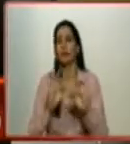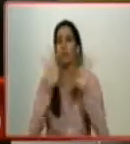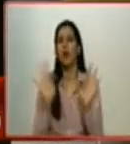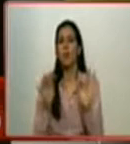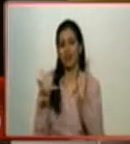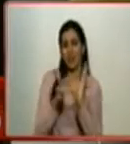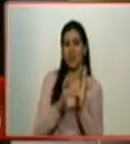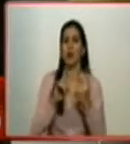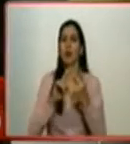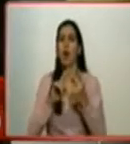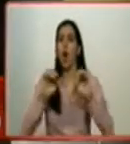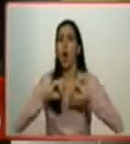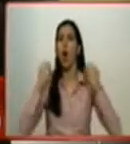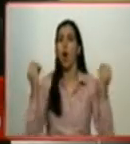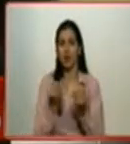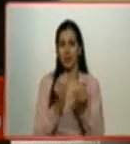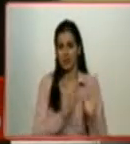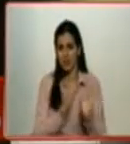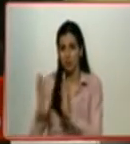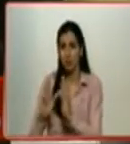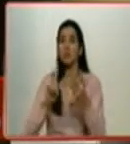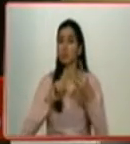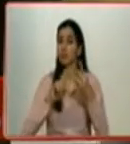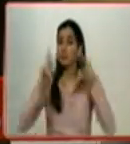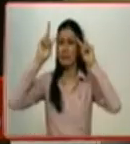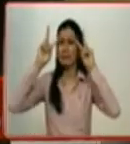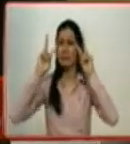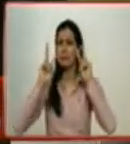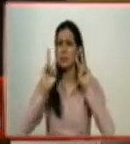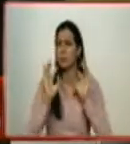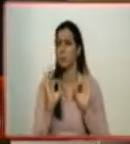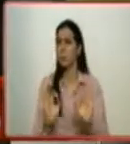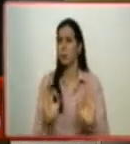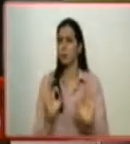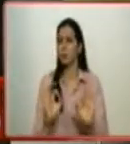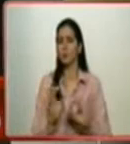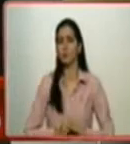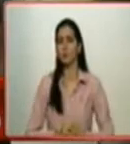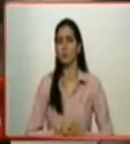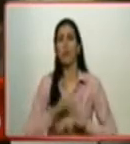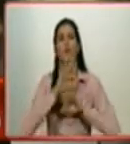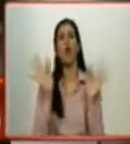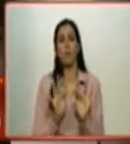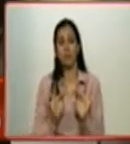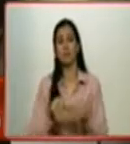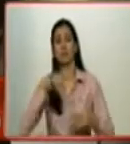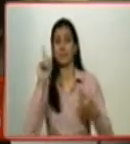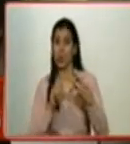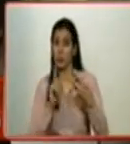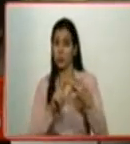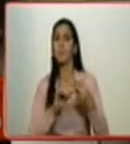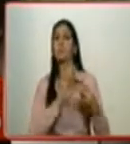punto de vista organizativo y la transparencia que garantiza de la forma en que se realiza. En segundo lugar,